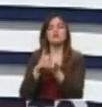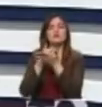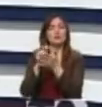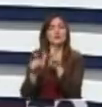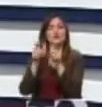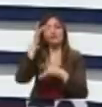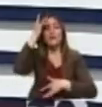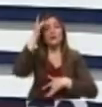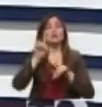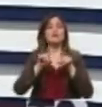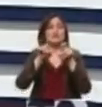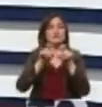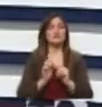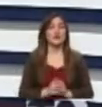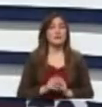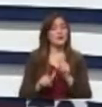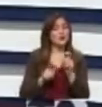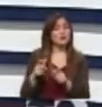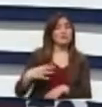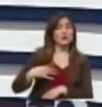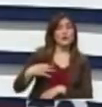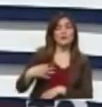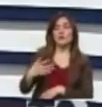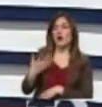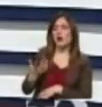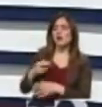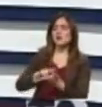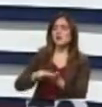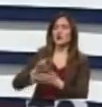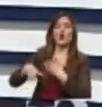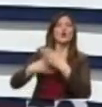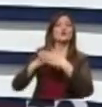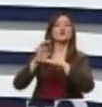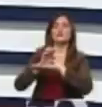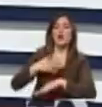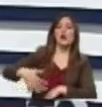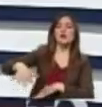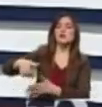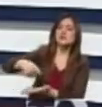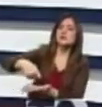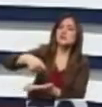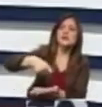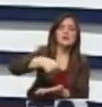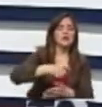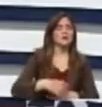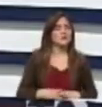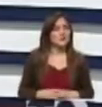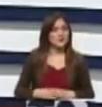país entero para reunir 5 veces más la cantidad de firmas que se necesitan.